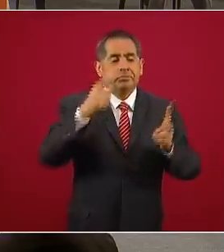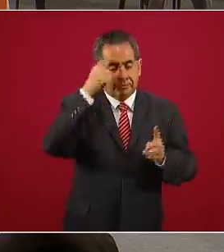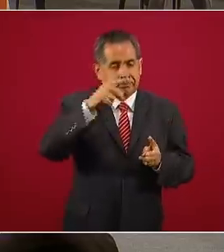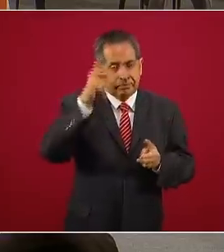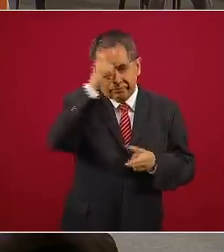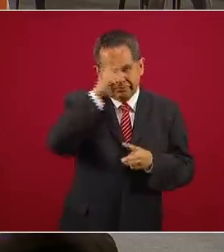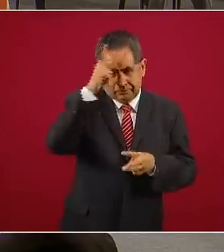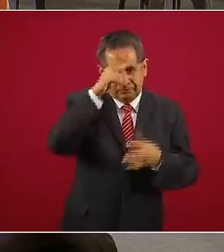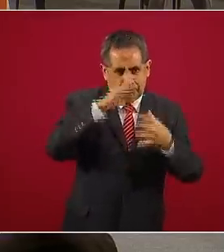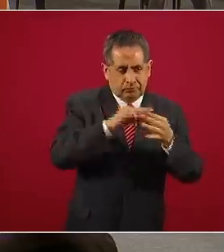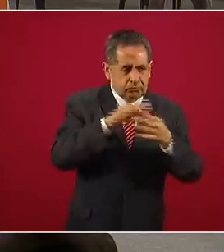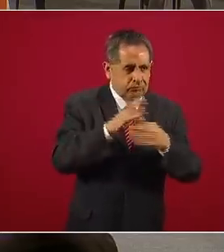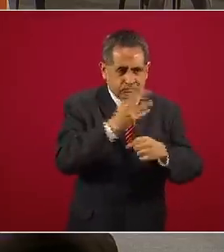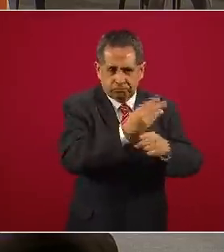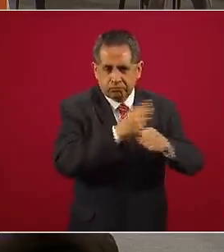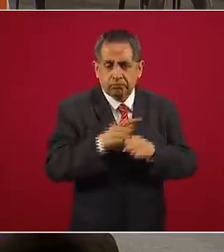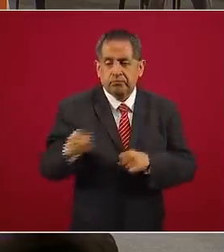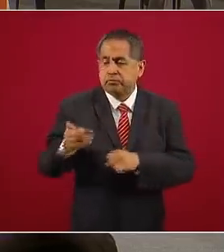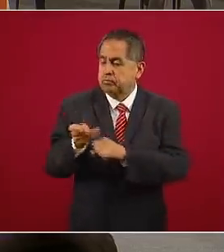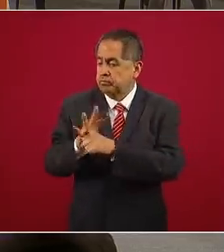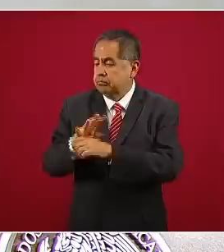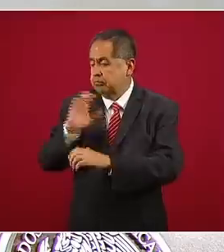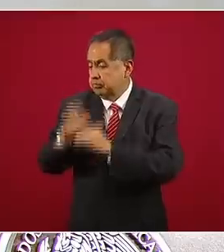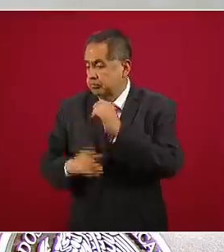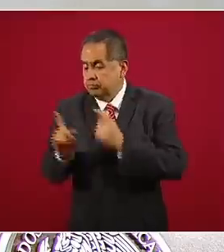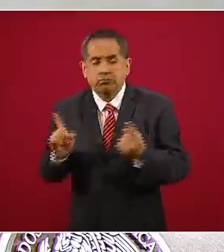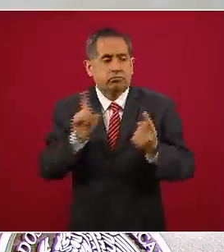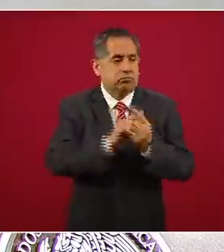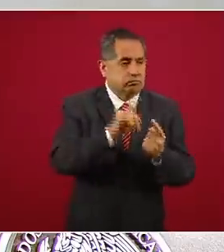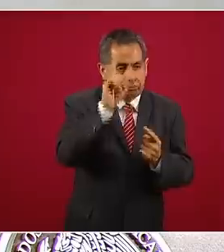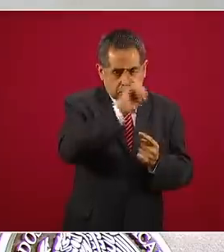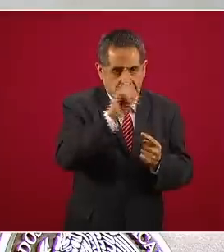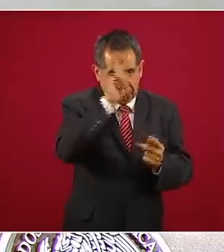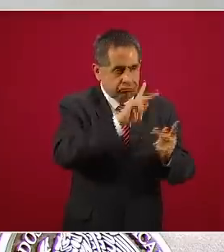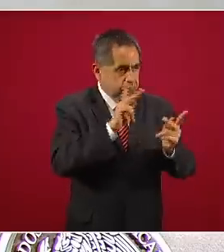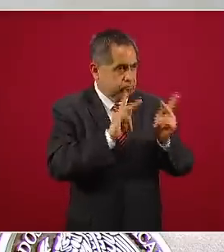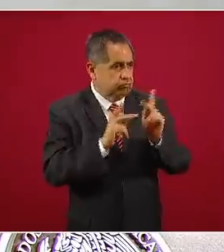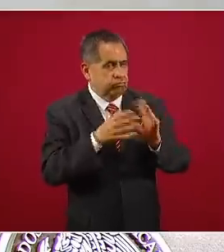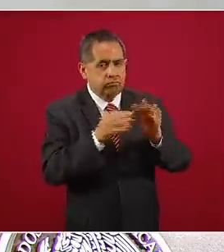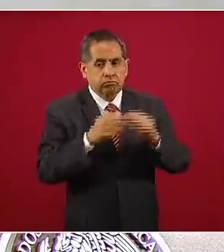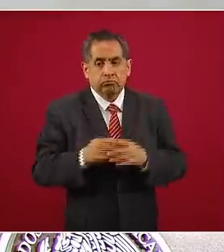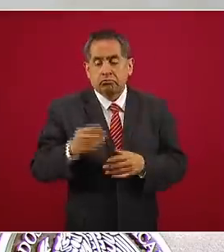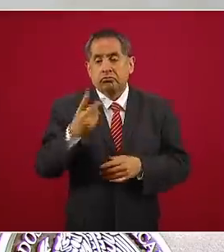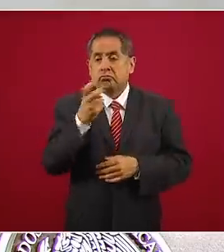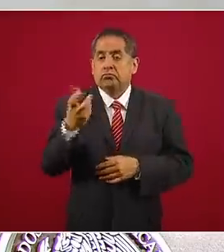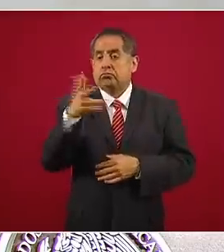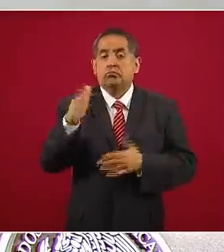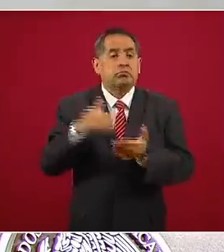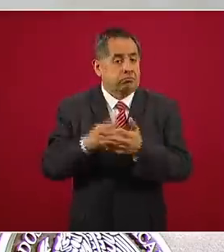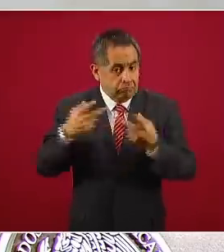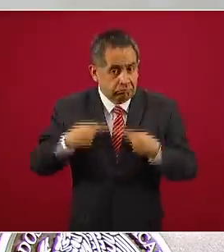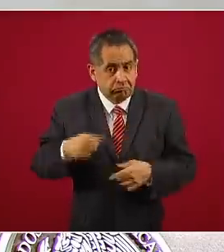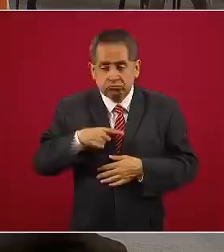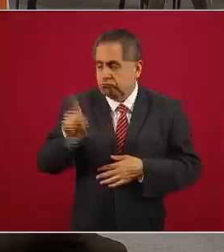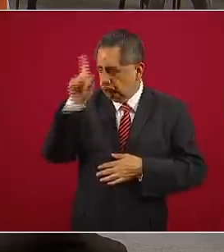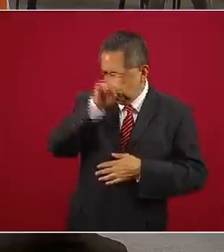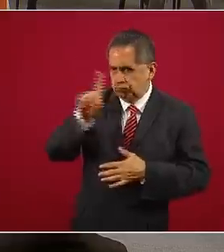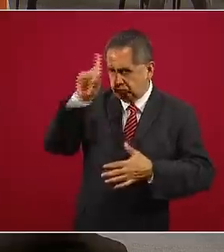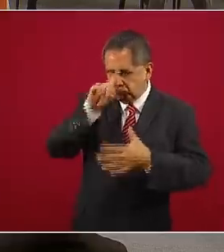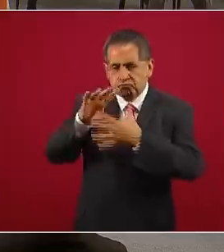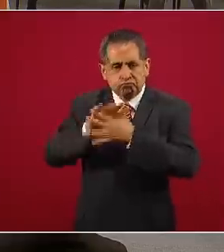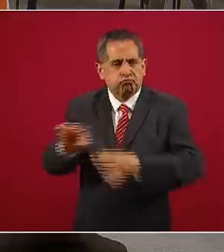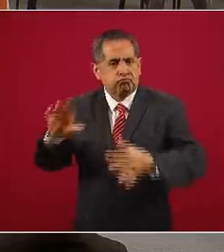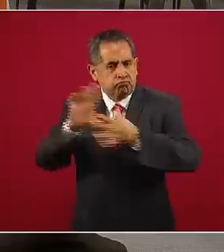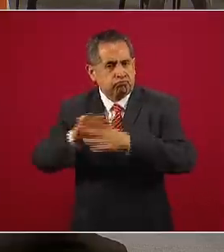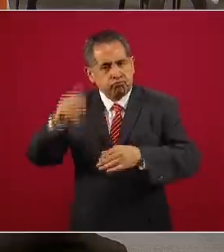post kobe 19 y un poco más de 2200 personas han sido atendidas recibiendo esta atención